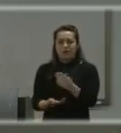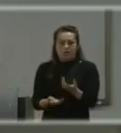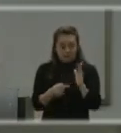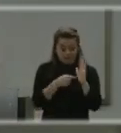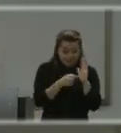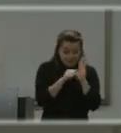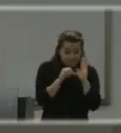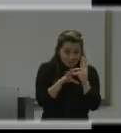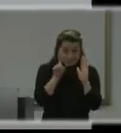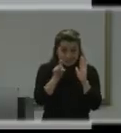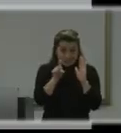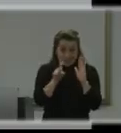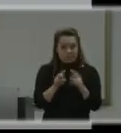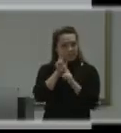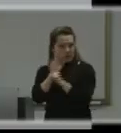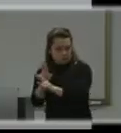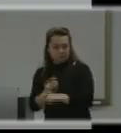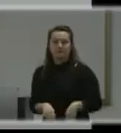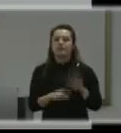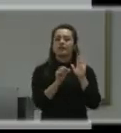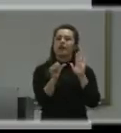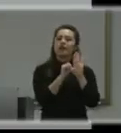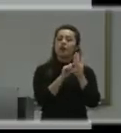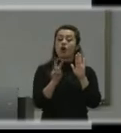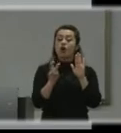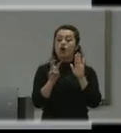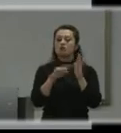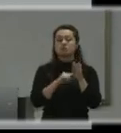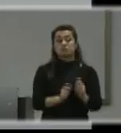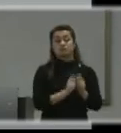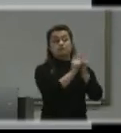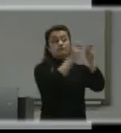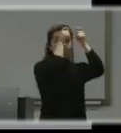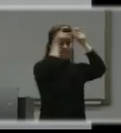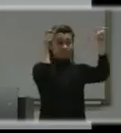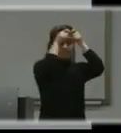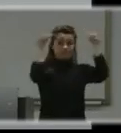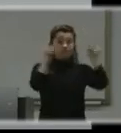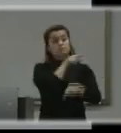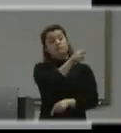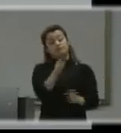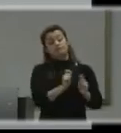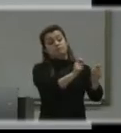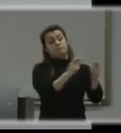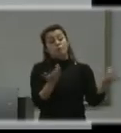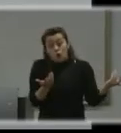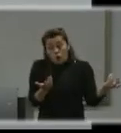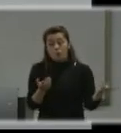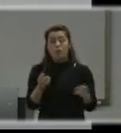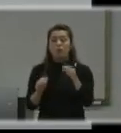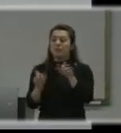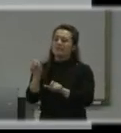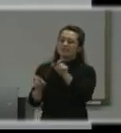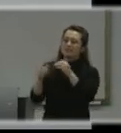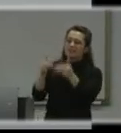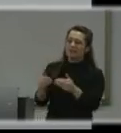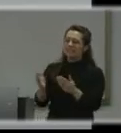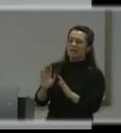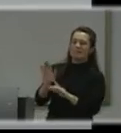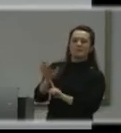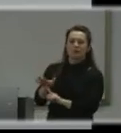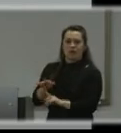reconocimiento completo. El artículo 8 pone en cabeza de los estados la obligación de luchar contra los estereotipos sobre las personas con discapacidad, es una